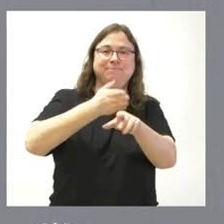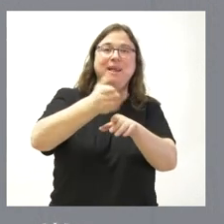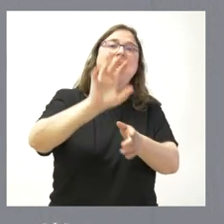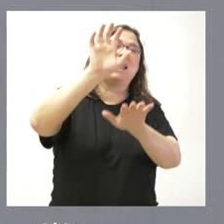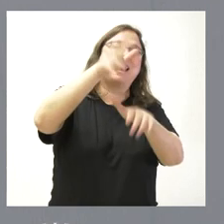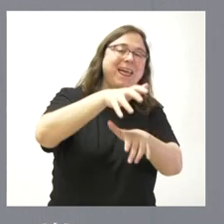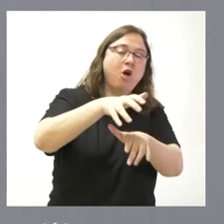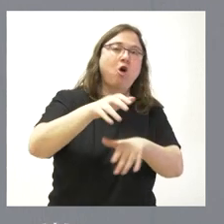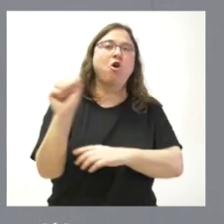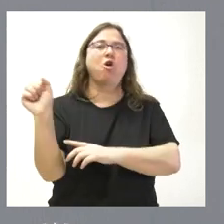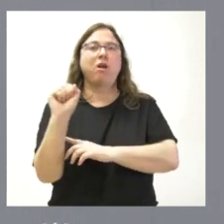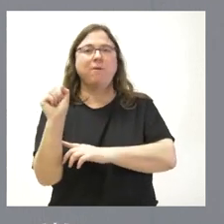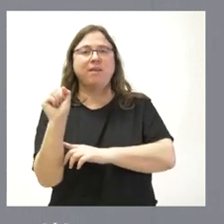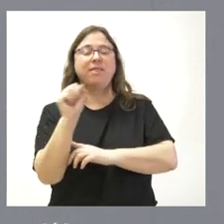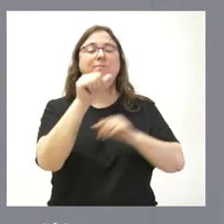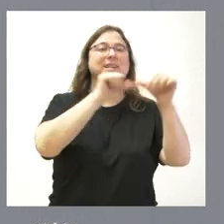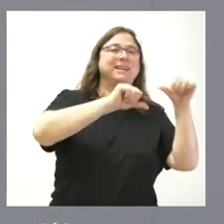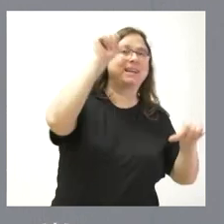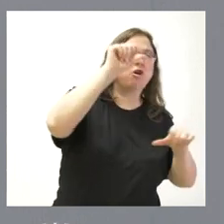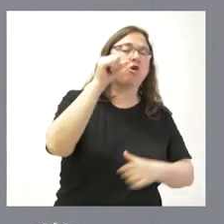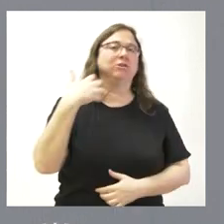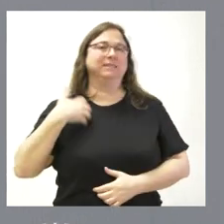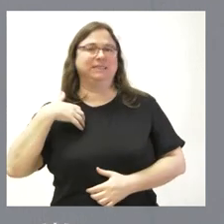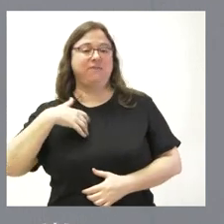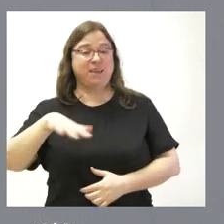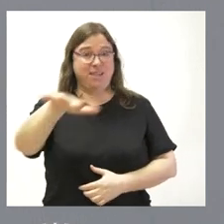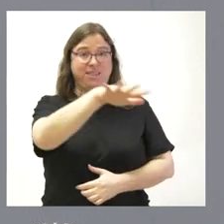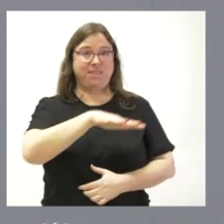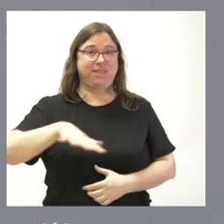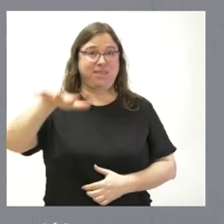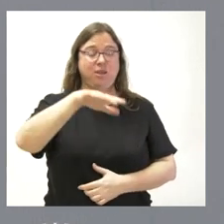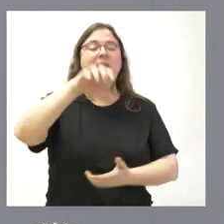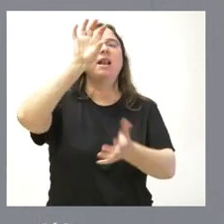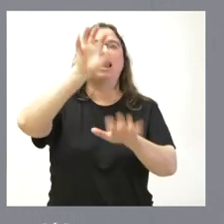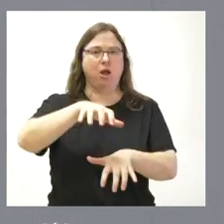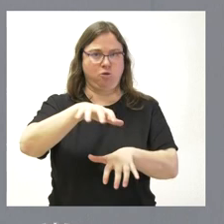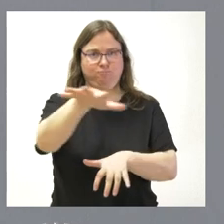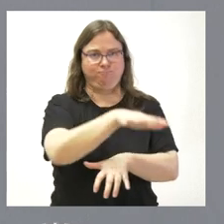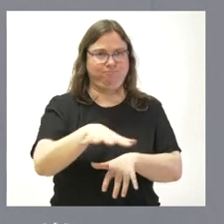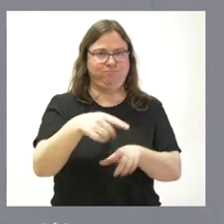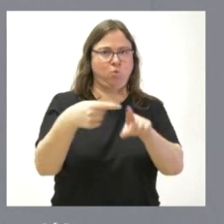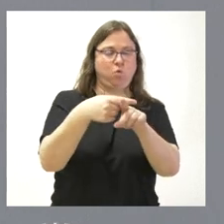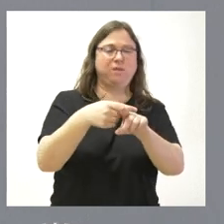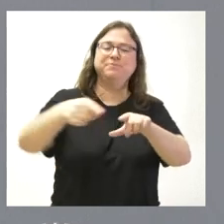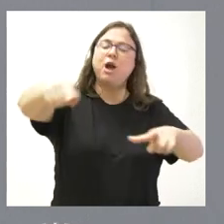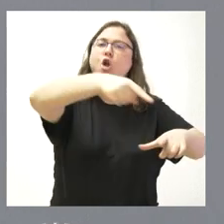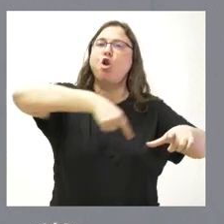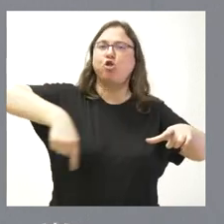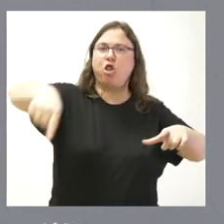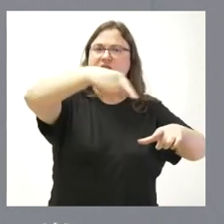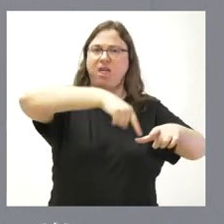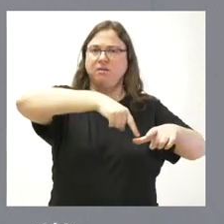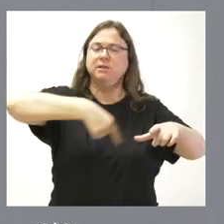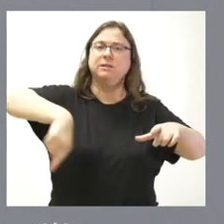con la bañeza y gijón con Sevilla en el entorno de la capital leonesa es una rotonda que